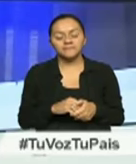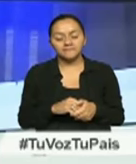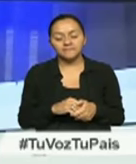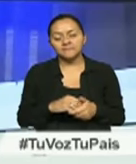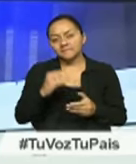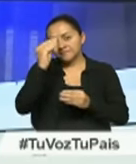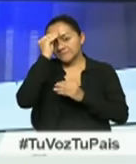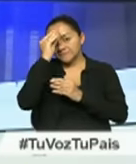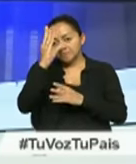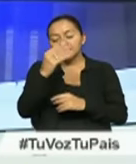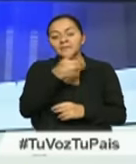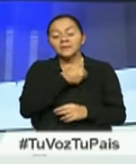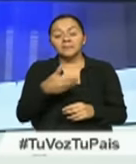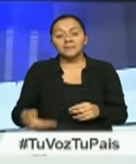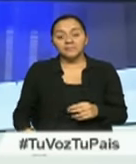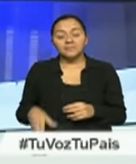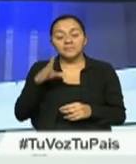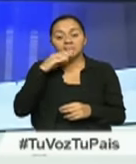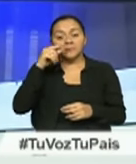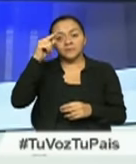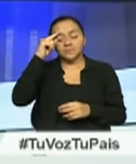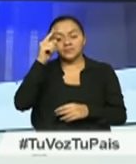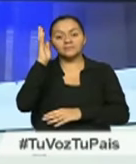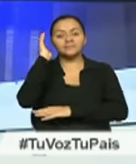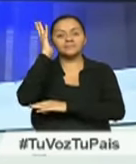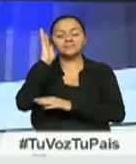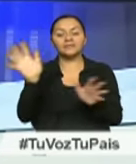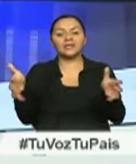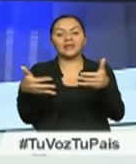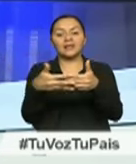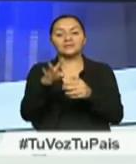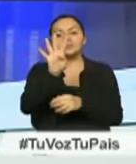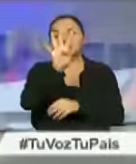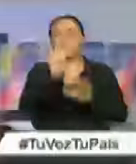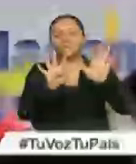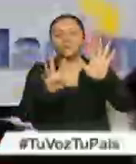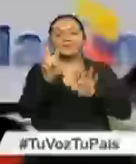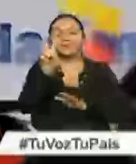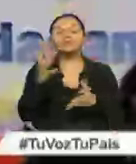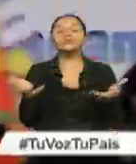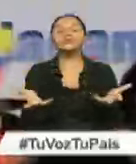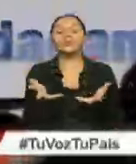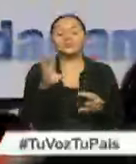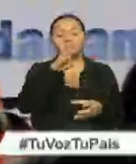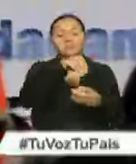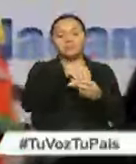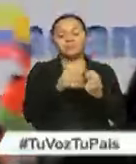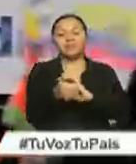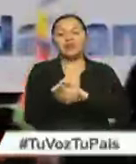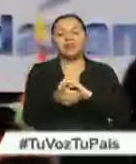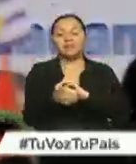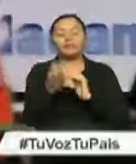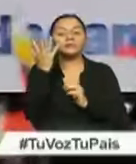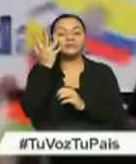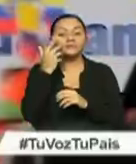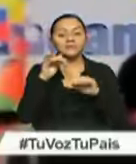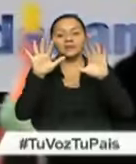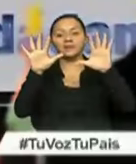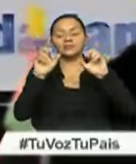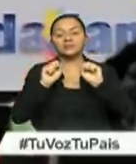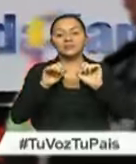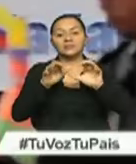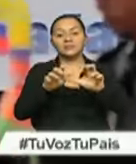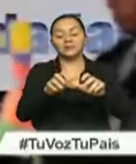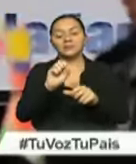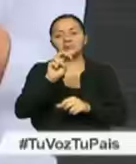les contamos que el presidente Rafael Correa dirigirá el Enlace Ciudadano 492 de este sábado 10 de septiembre desde